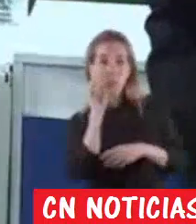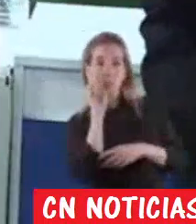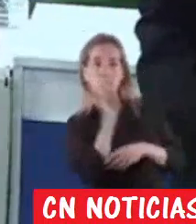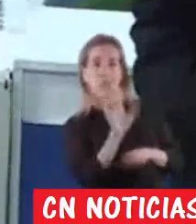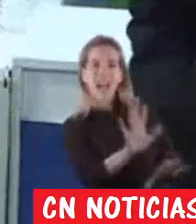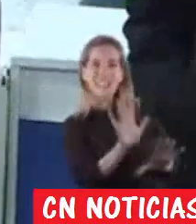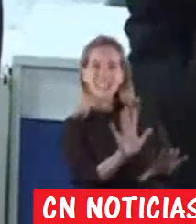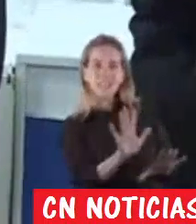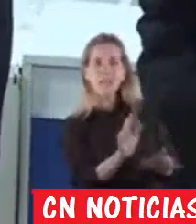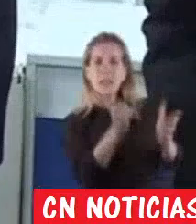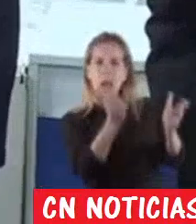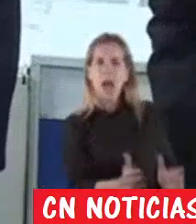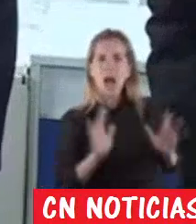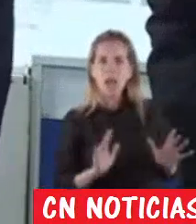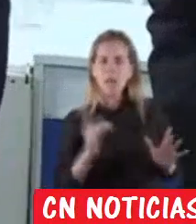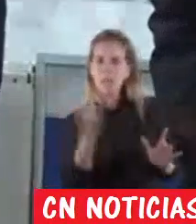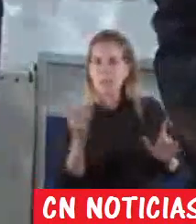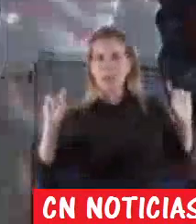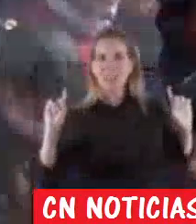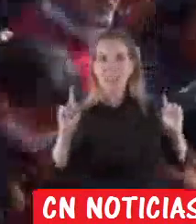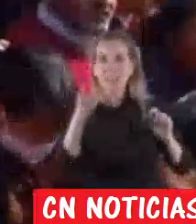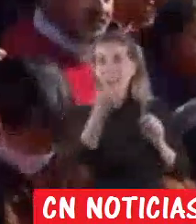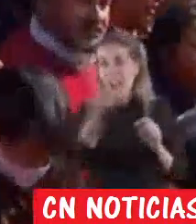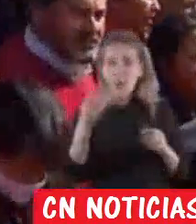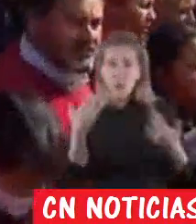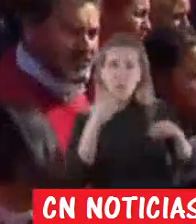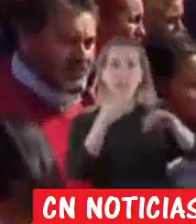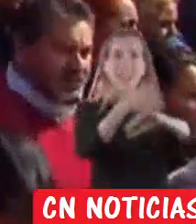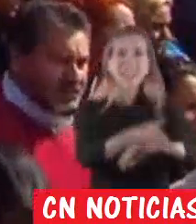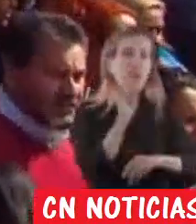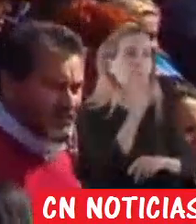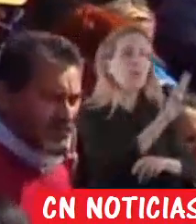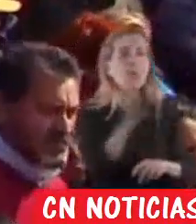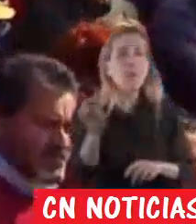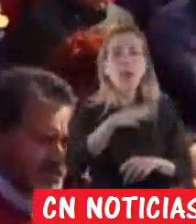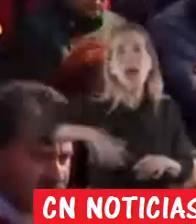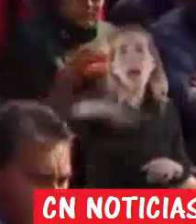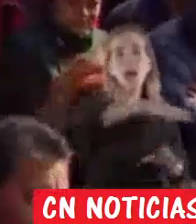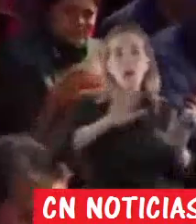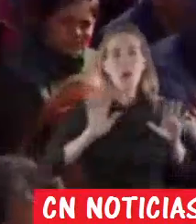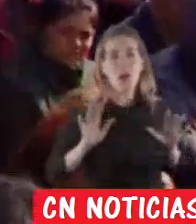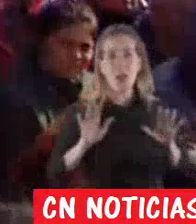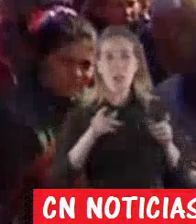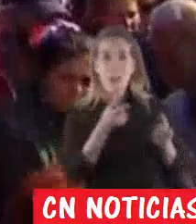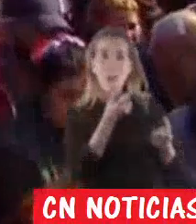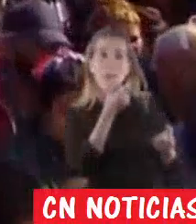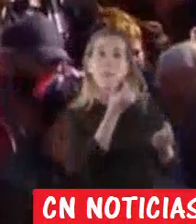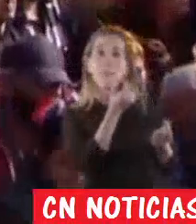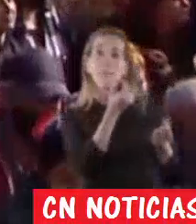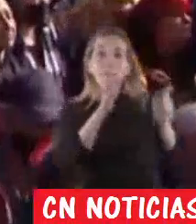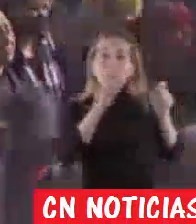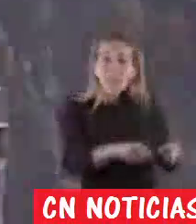es una Argentina que no existe, está ahí, miren, pueden entrar y verla. Y nadie de los que está vendiendo, a los precios que está vendiendo ahí, está